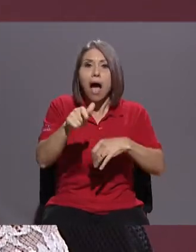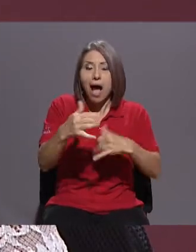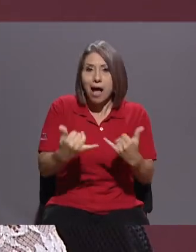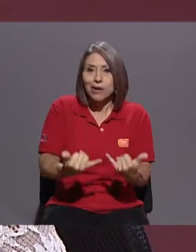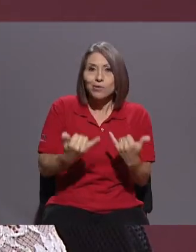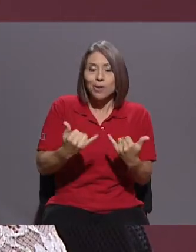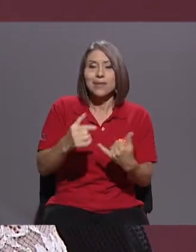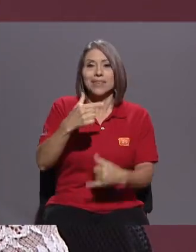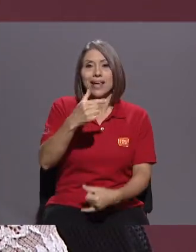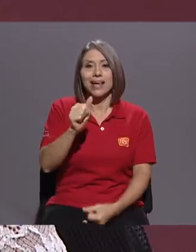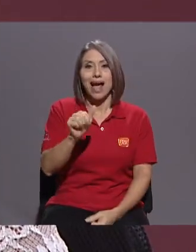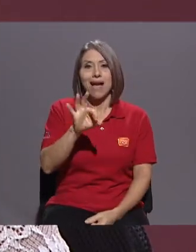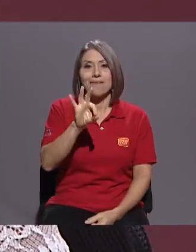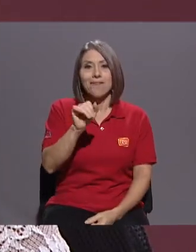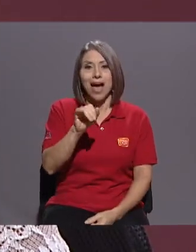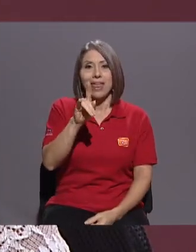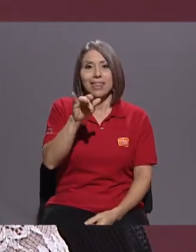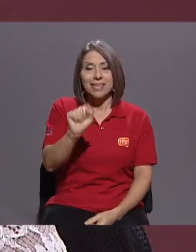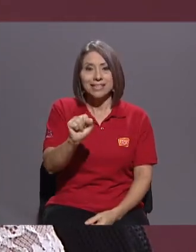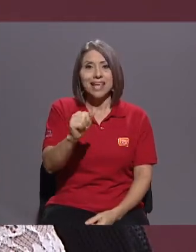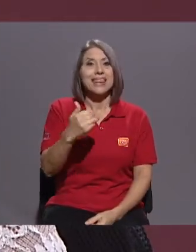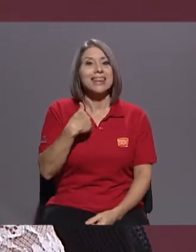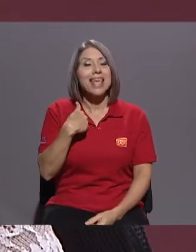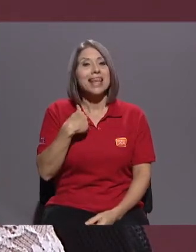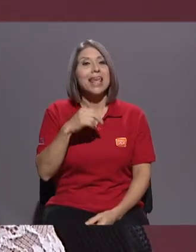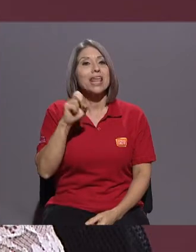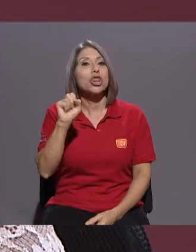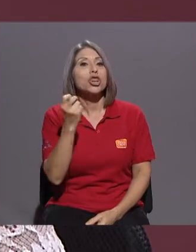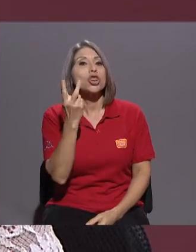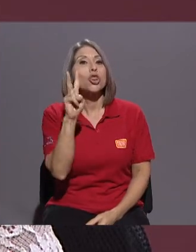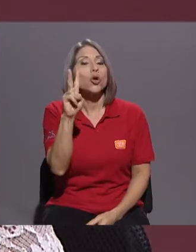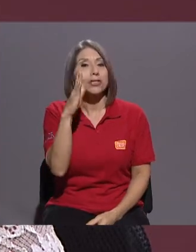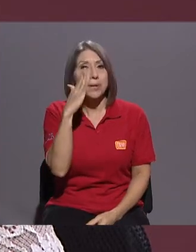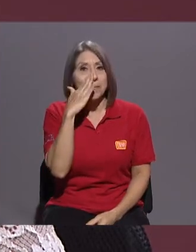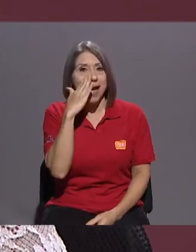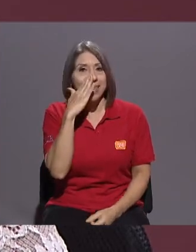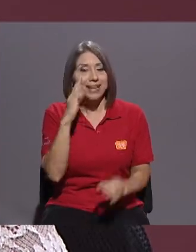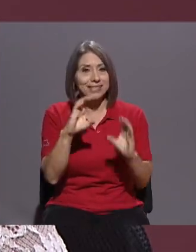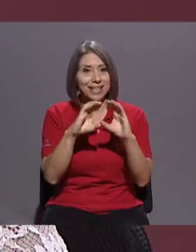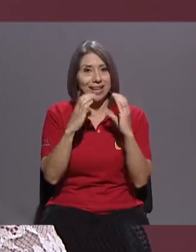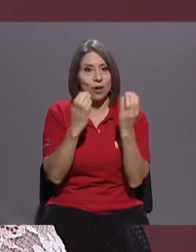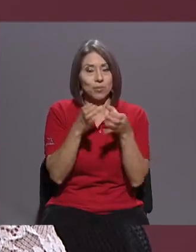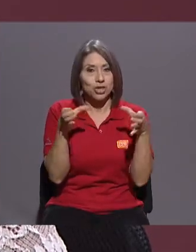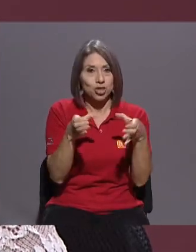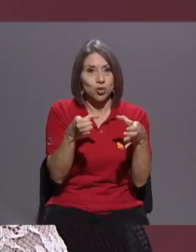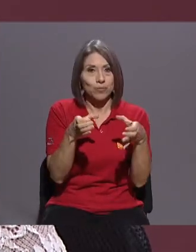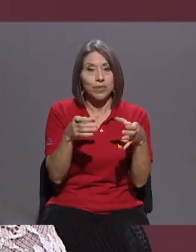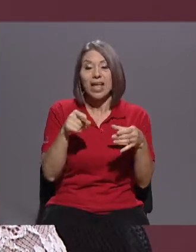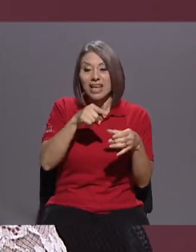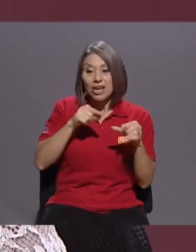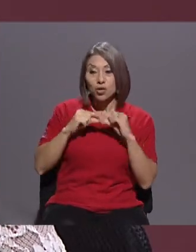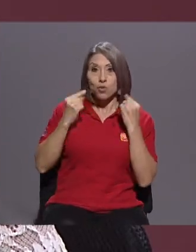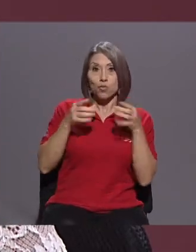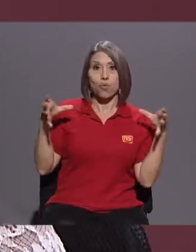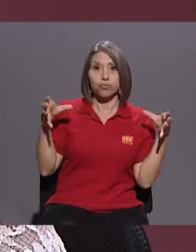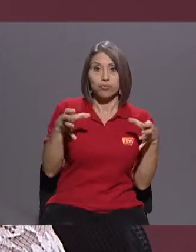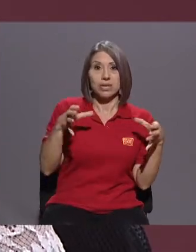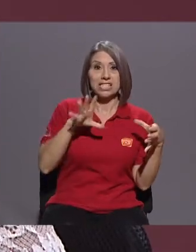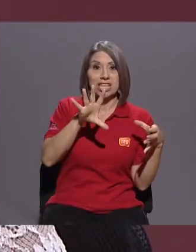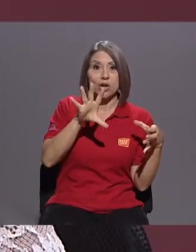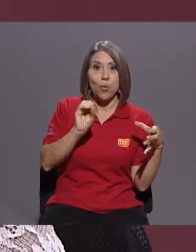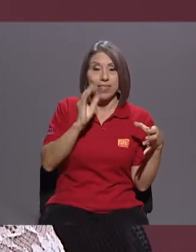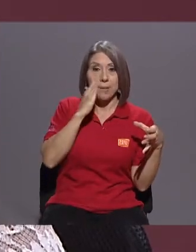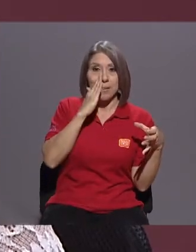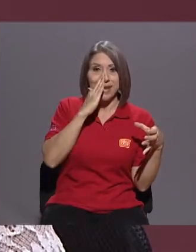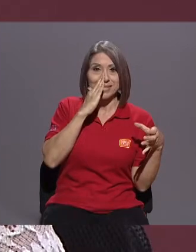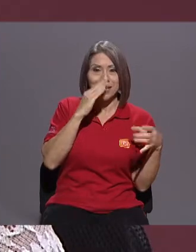Y eso permitió Que actualmente Gafadis tiene 12 madres En comisión O Somos un grupo De 50 mamás Principalmente